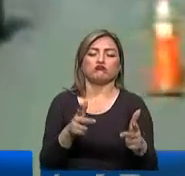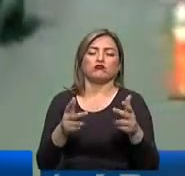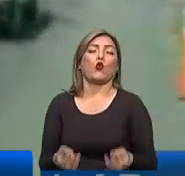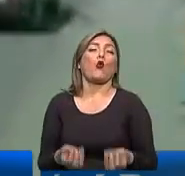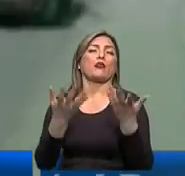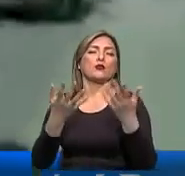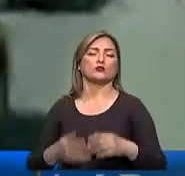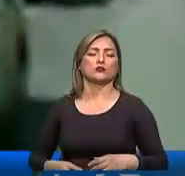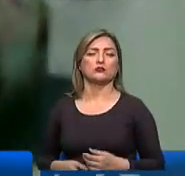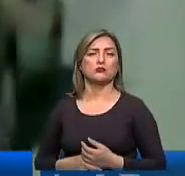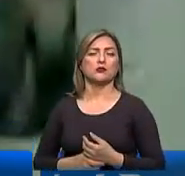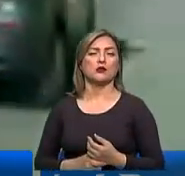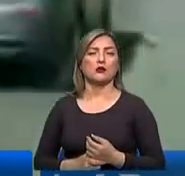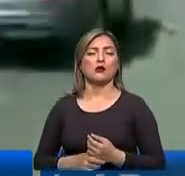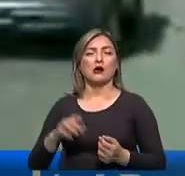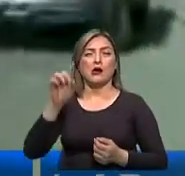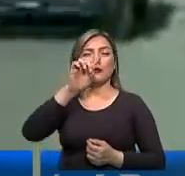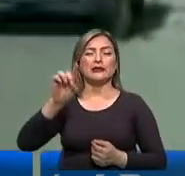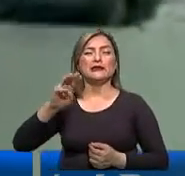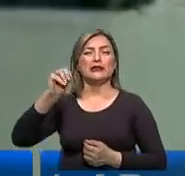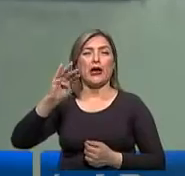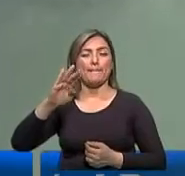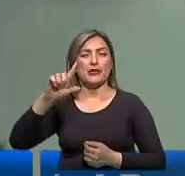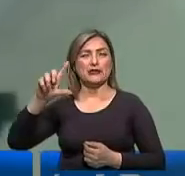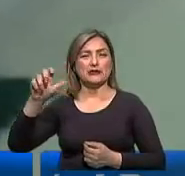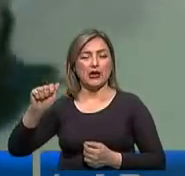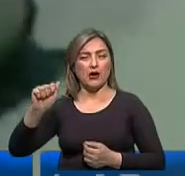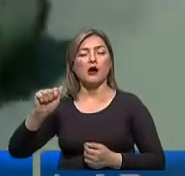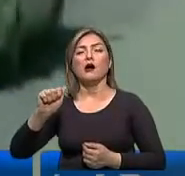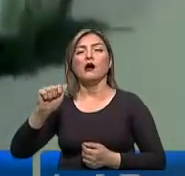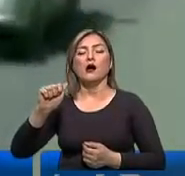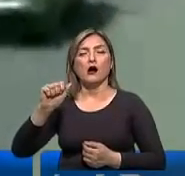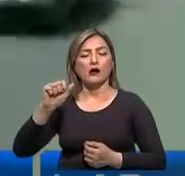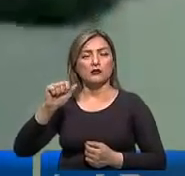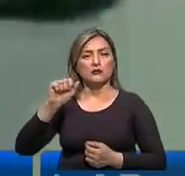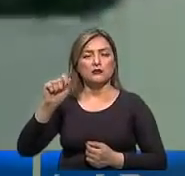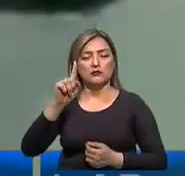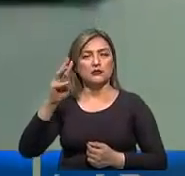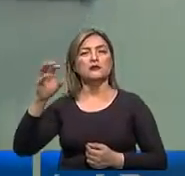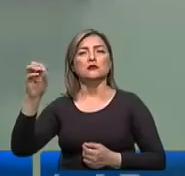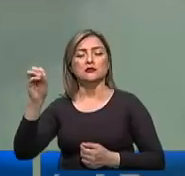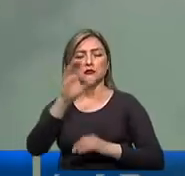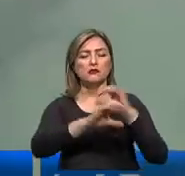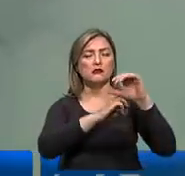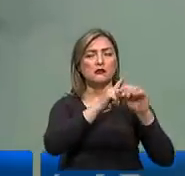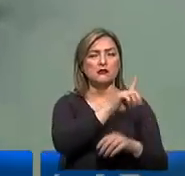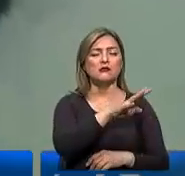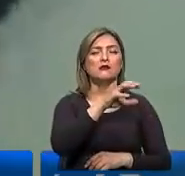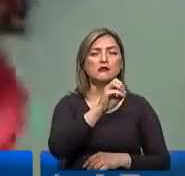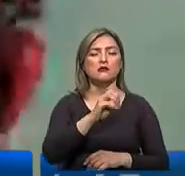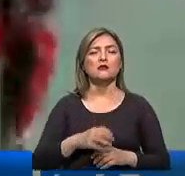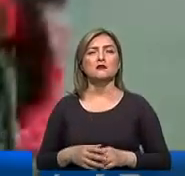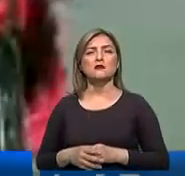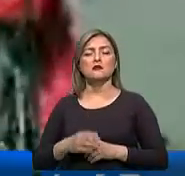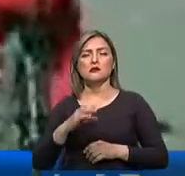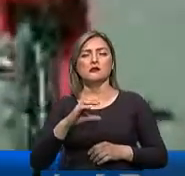estacionamiento? En Zambisa contamos con 160 plazas, en el Condado con 150 y